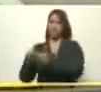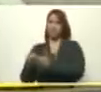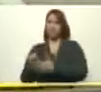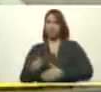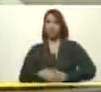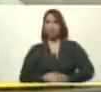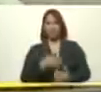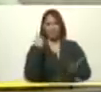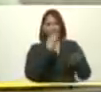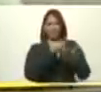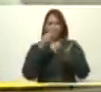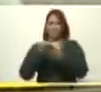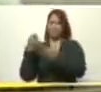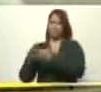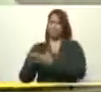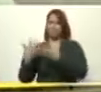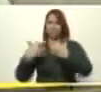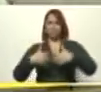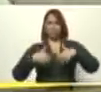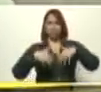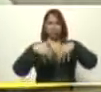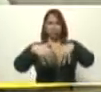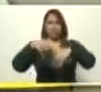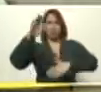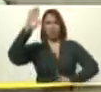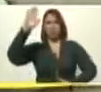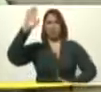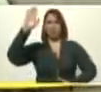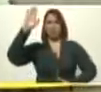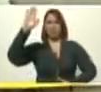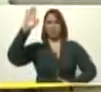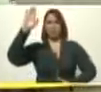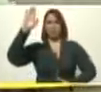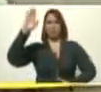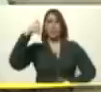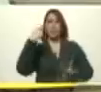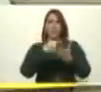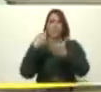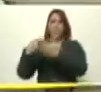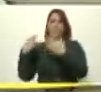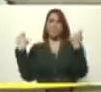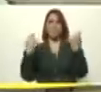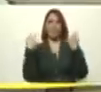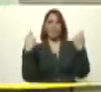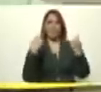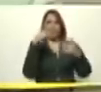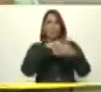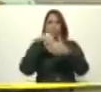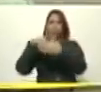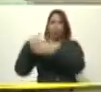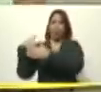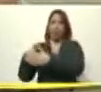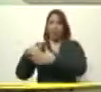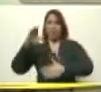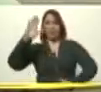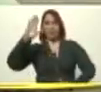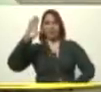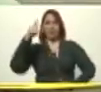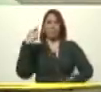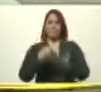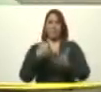financiaron el aparato militar de hitler financiaron las campañas electorales de hitler financiaron los